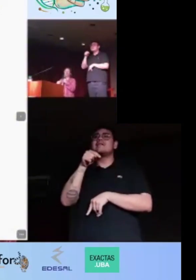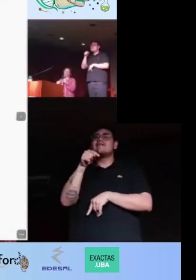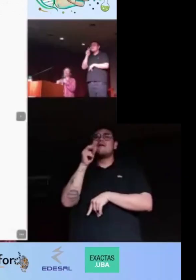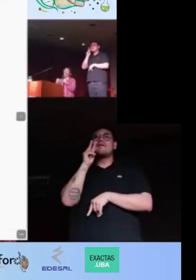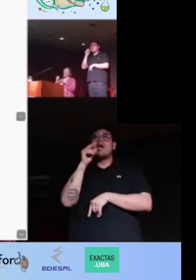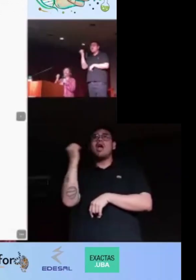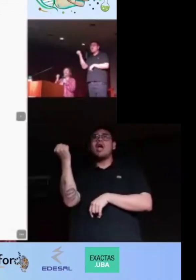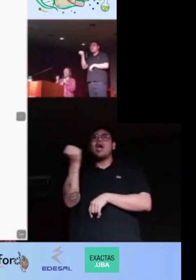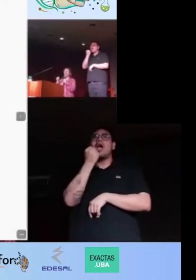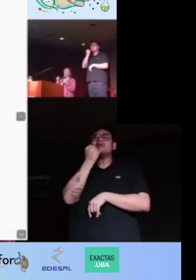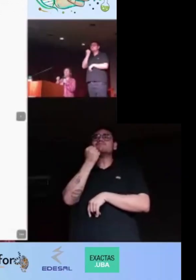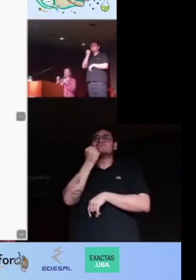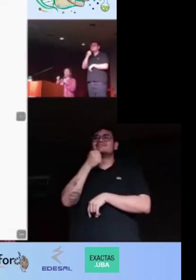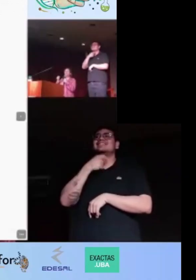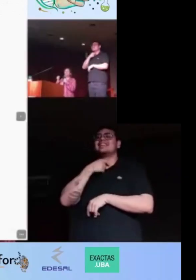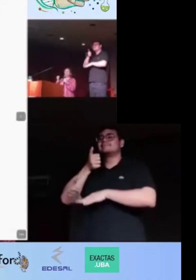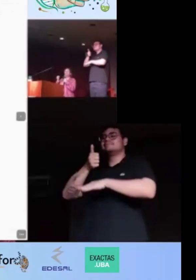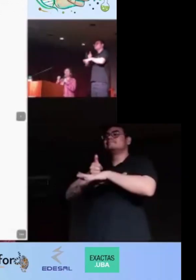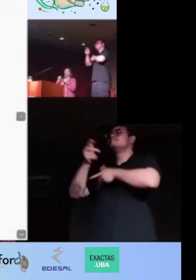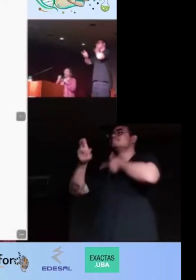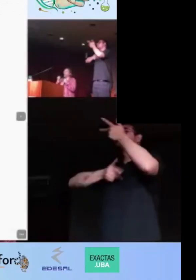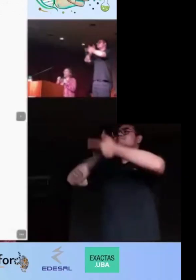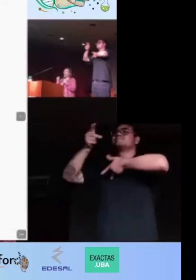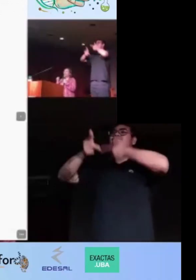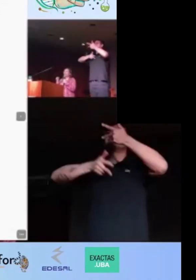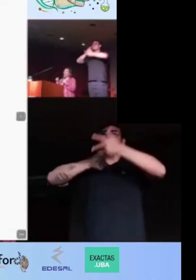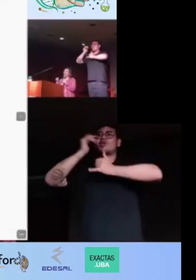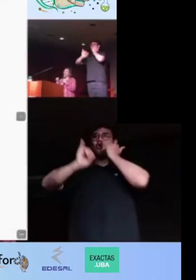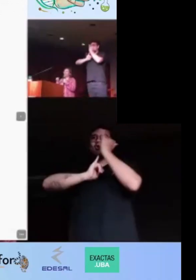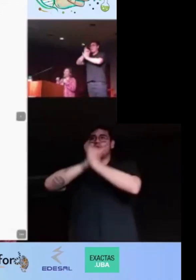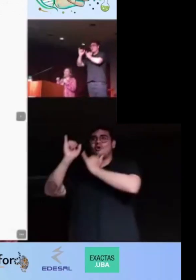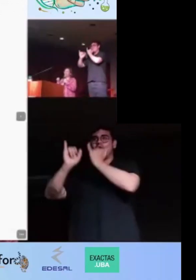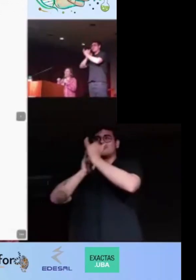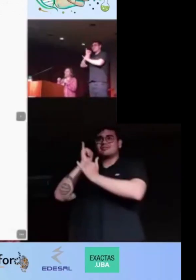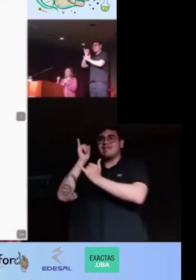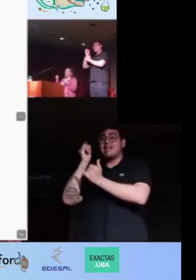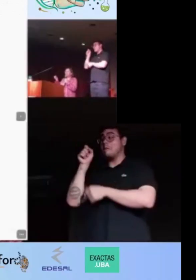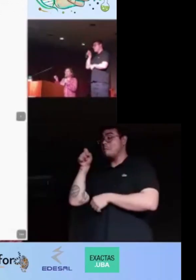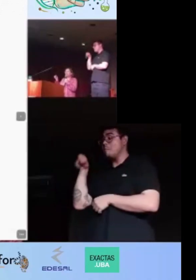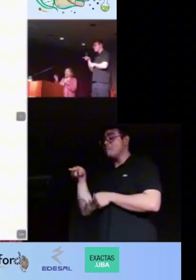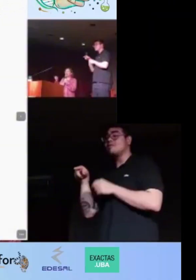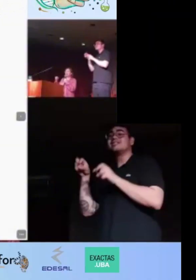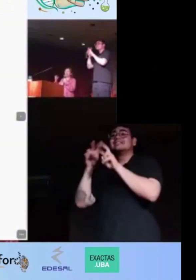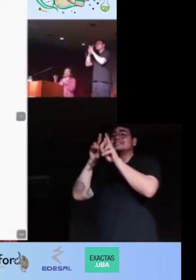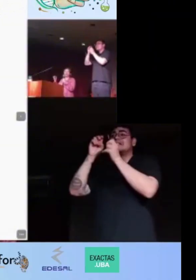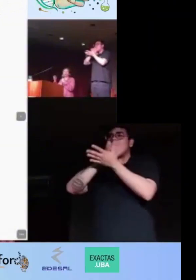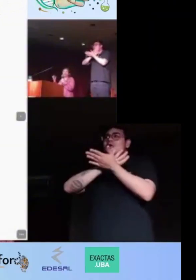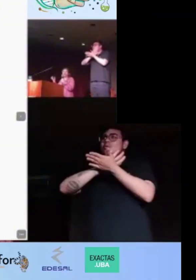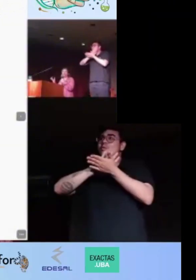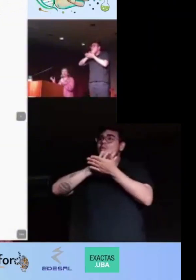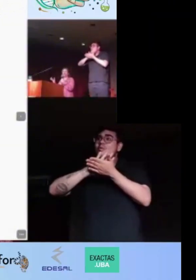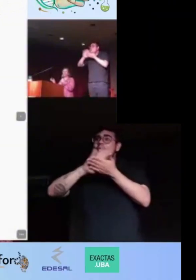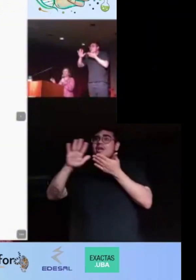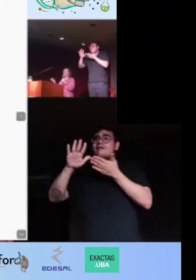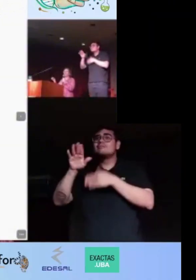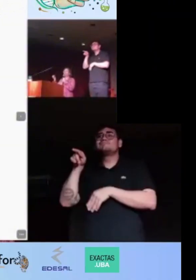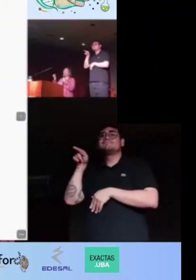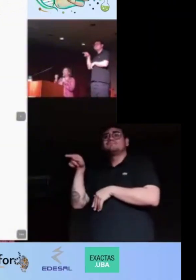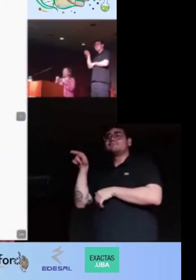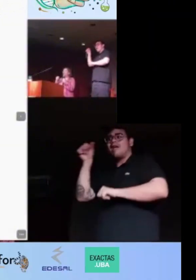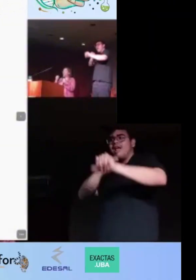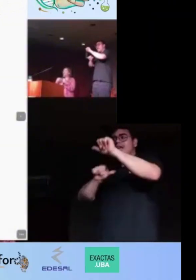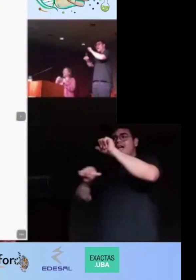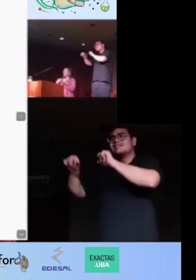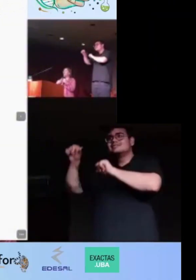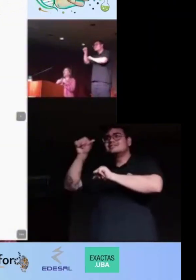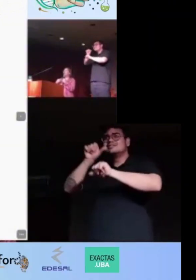oral. Digo para que vean lo nuevo que es esto, ¿no? Que científicos que hacemos física nos metamos